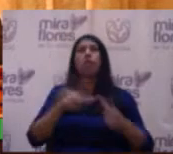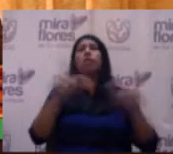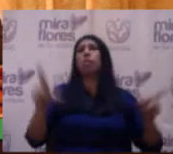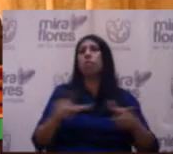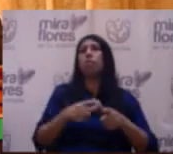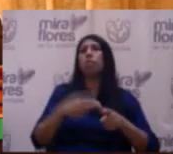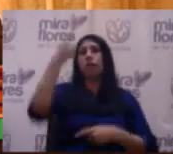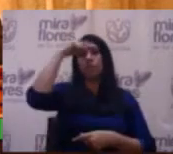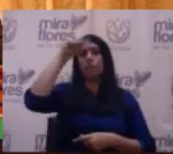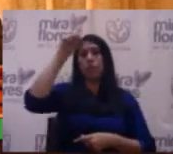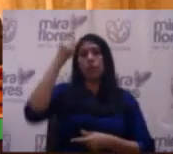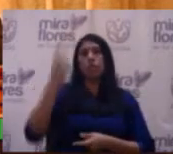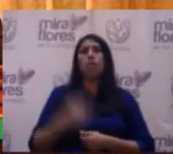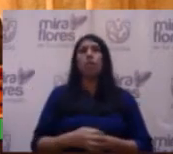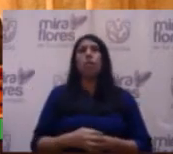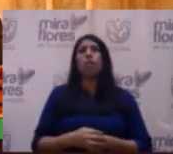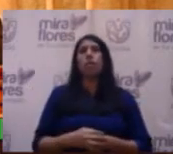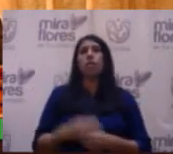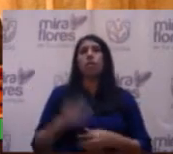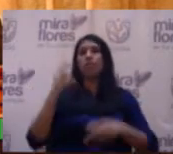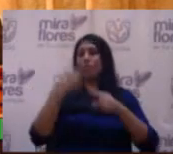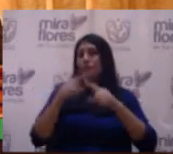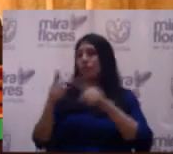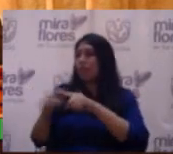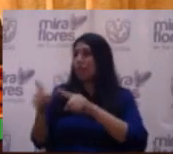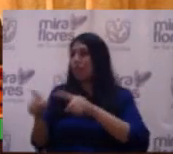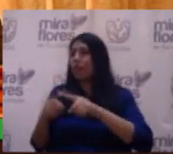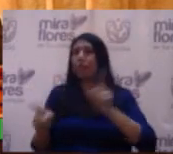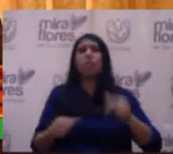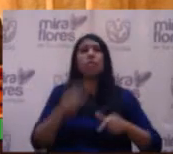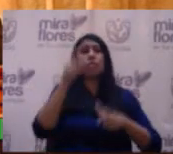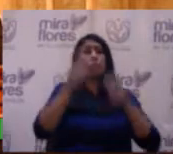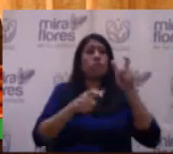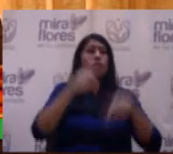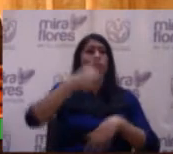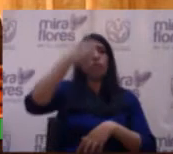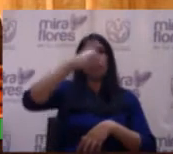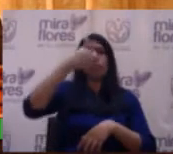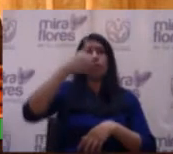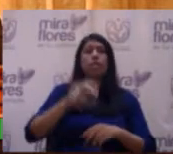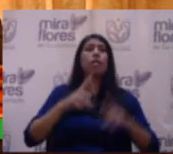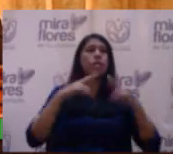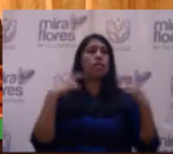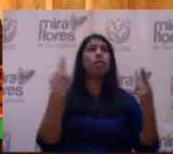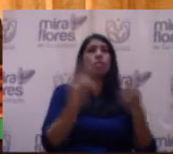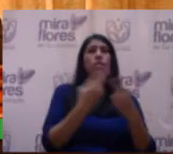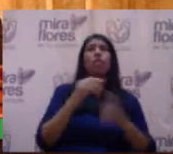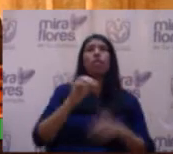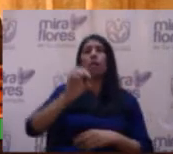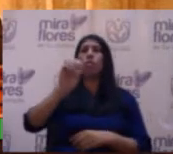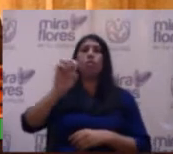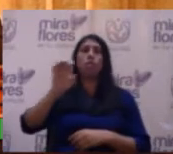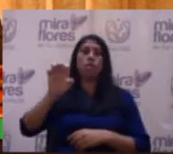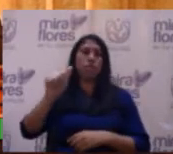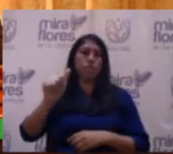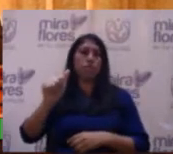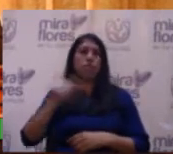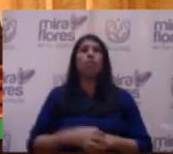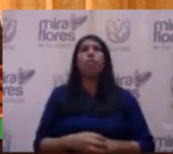Garro, y así, con distintas personalidades durante estos días de Asamblea General de la OEA. Voy